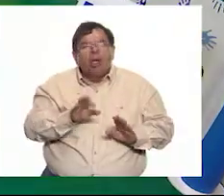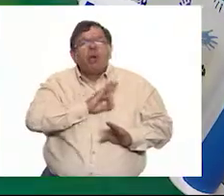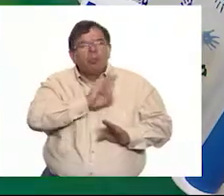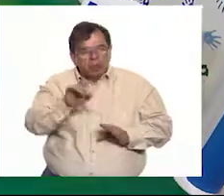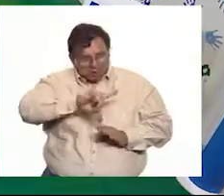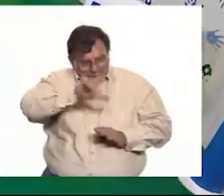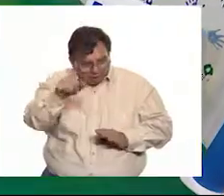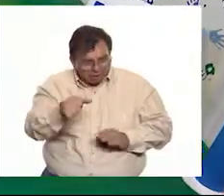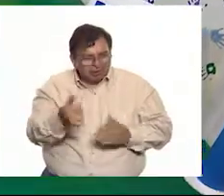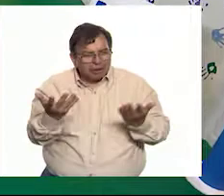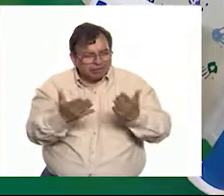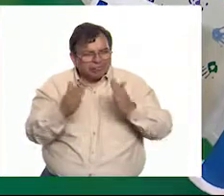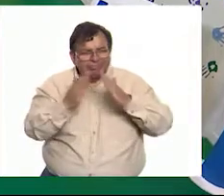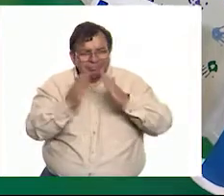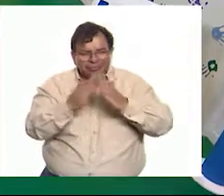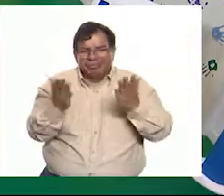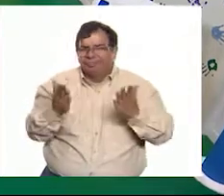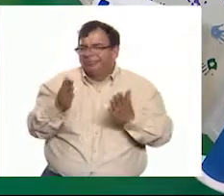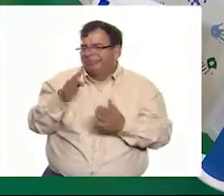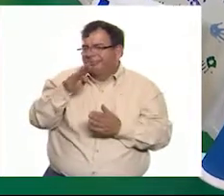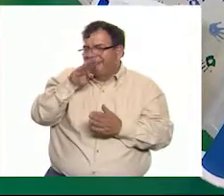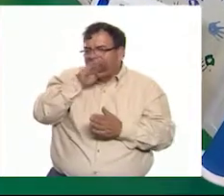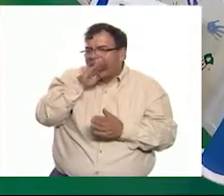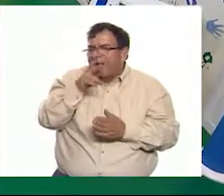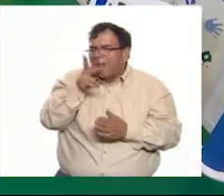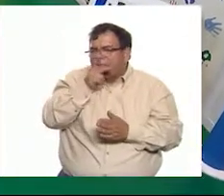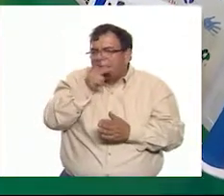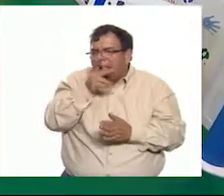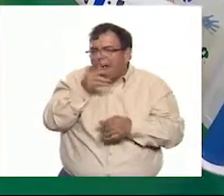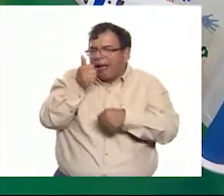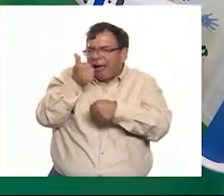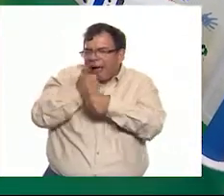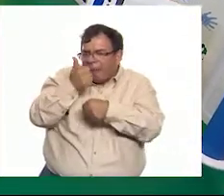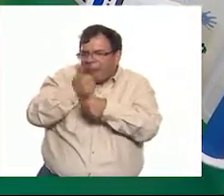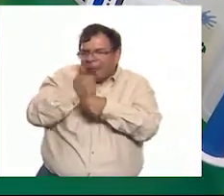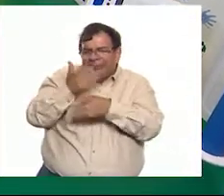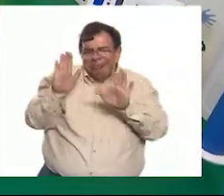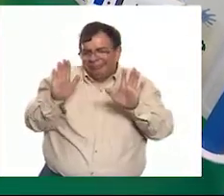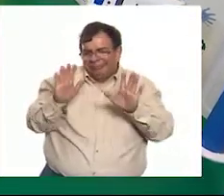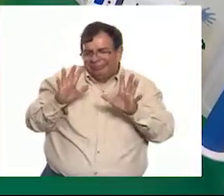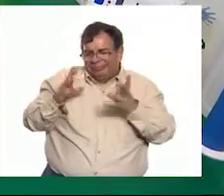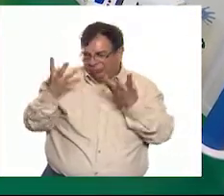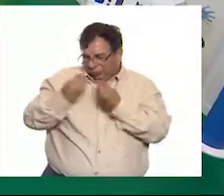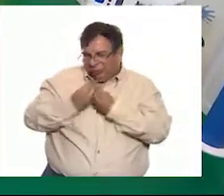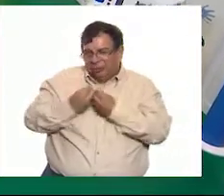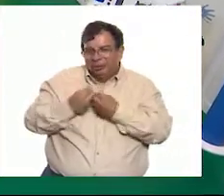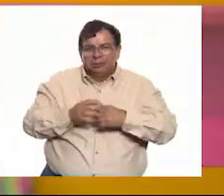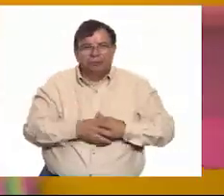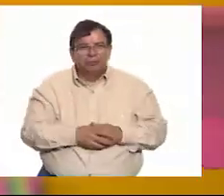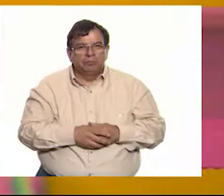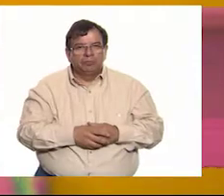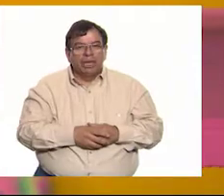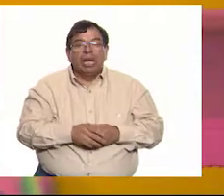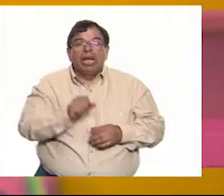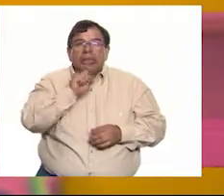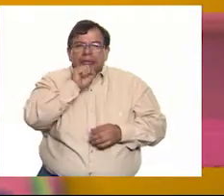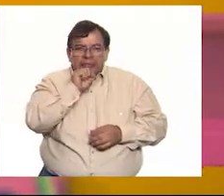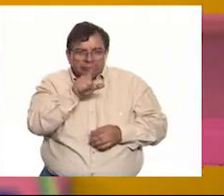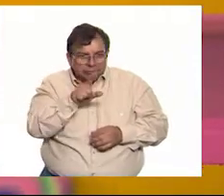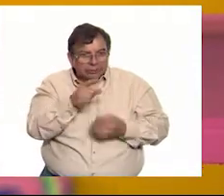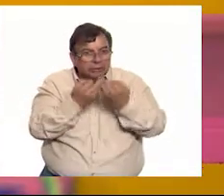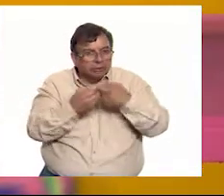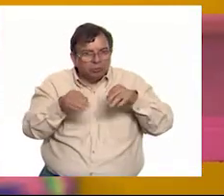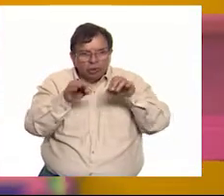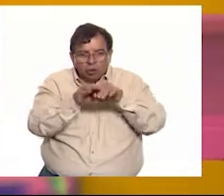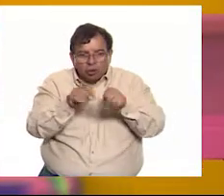hacerla después en casa con su mamá, con su papá, con su abuelita o con alguien que esté a su cuidado. Sí, además es importante que si no te